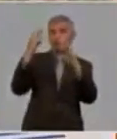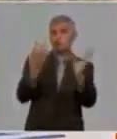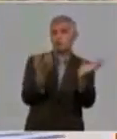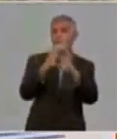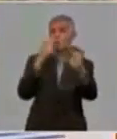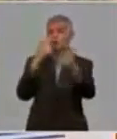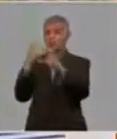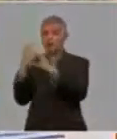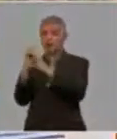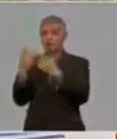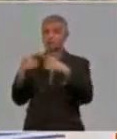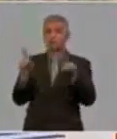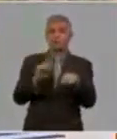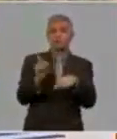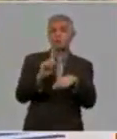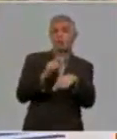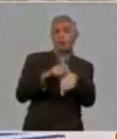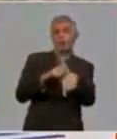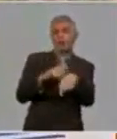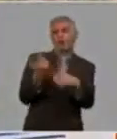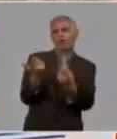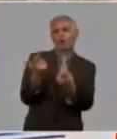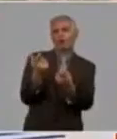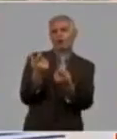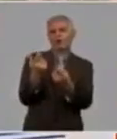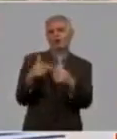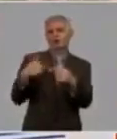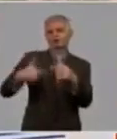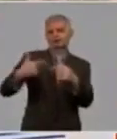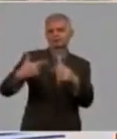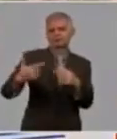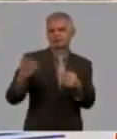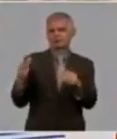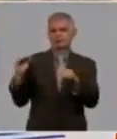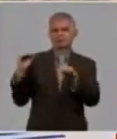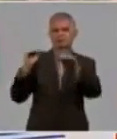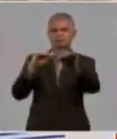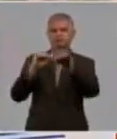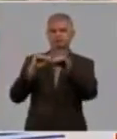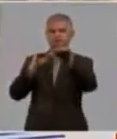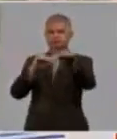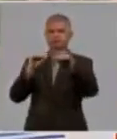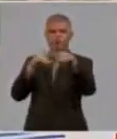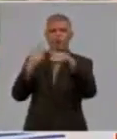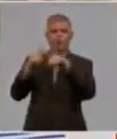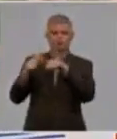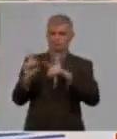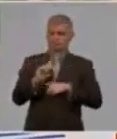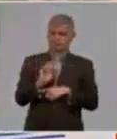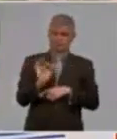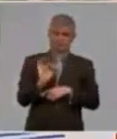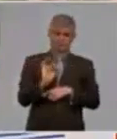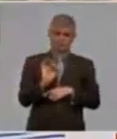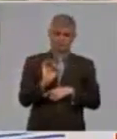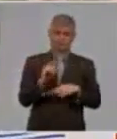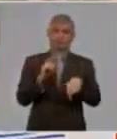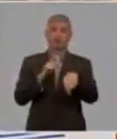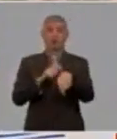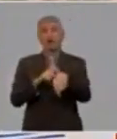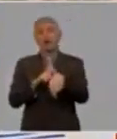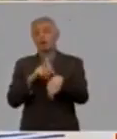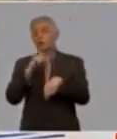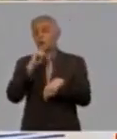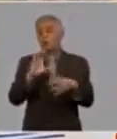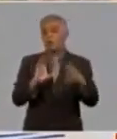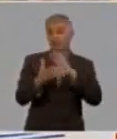que estaban, con frecuencias, menos frecuencias, priorizando los horarios pico, obvio, para evitar congestiones,